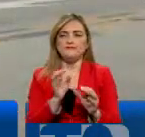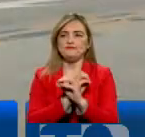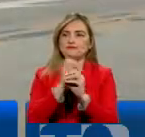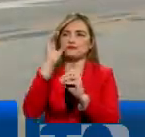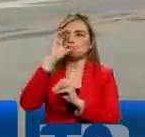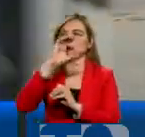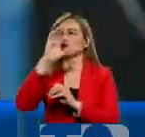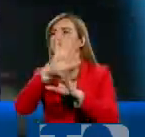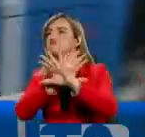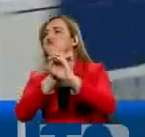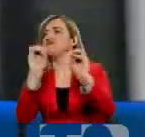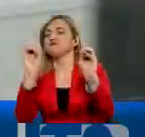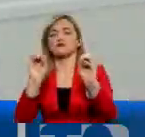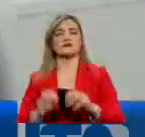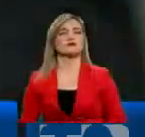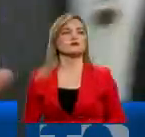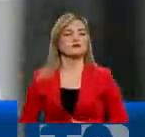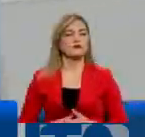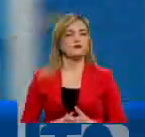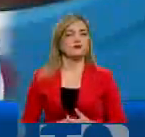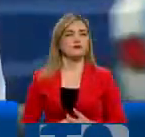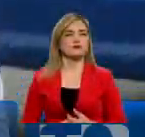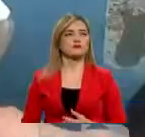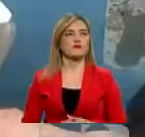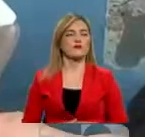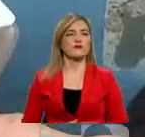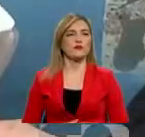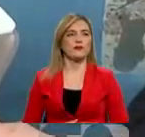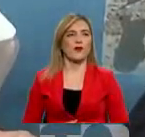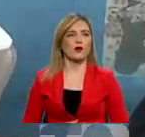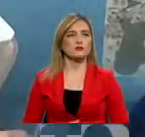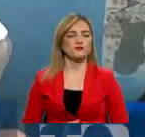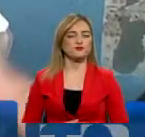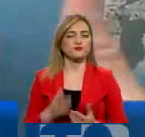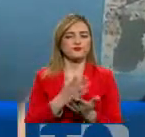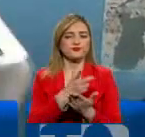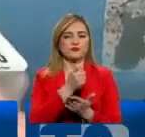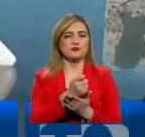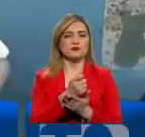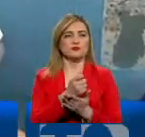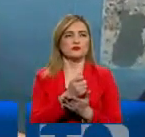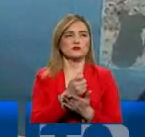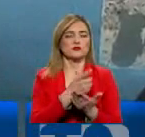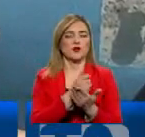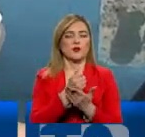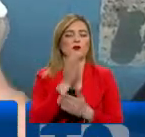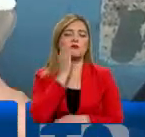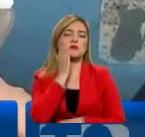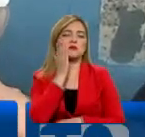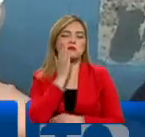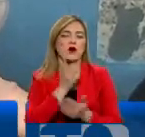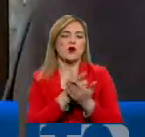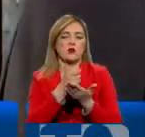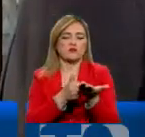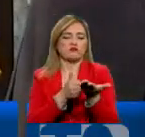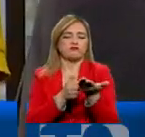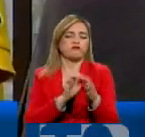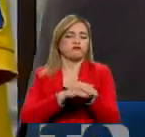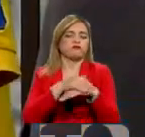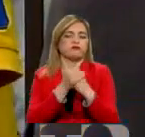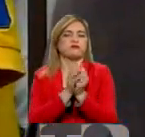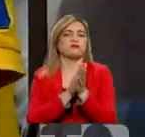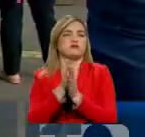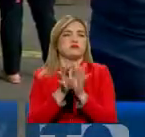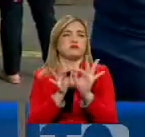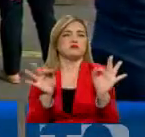desde entonces y hoy en este hospital no hay ni alcohol. Que yo le compré alcohol a mi señora madre para que tenga, para que se pueda hacer. A veces,